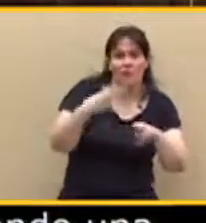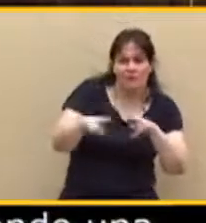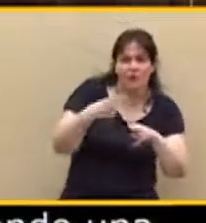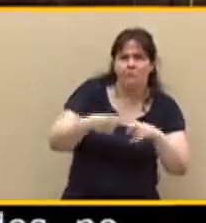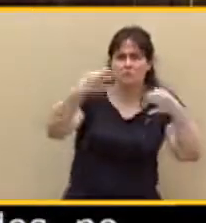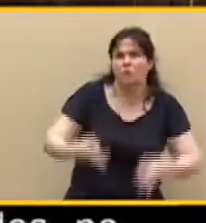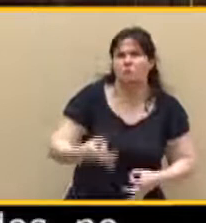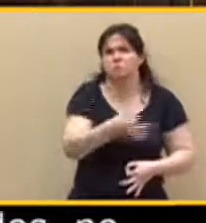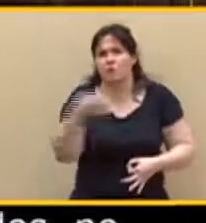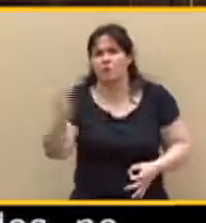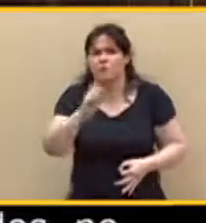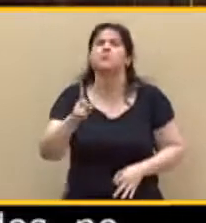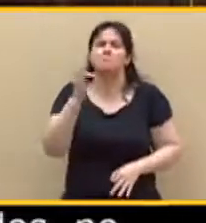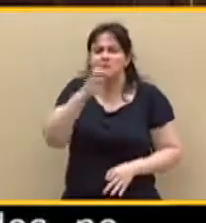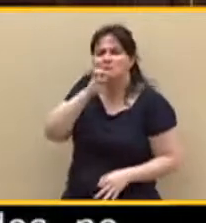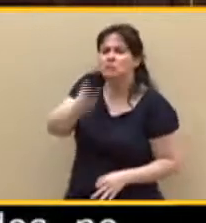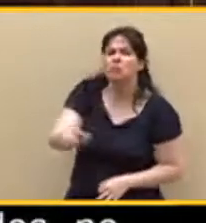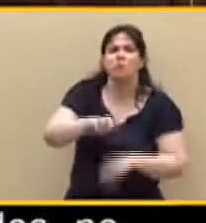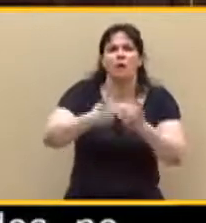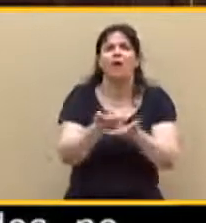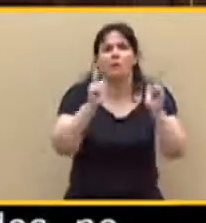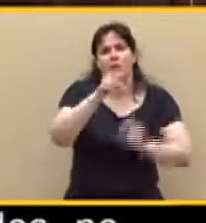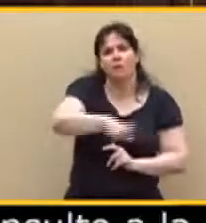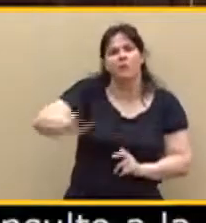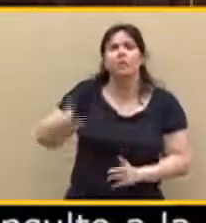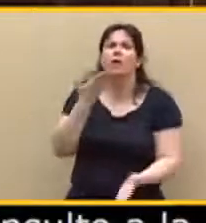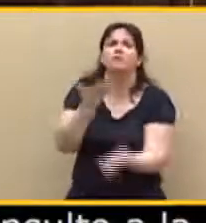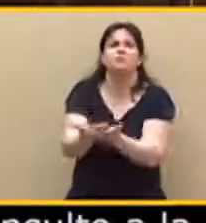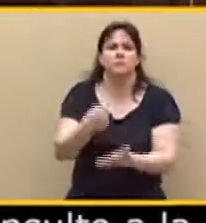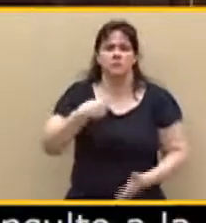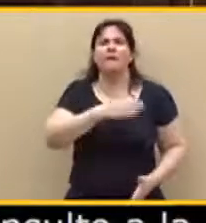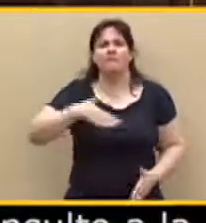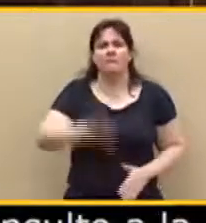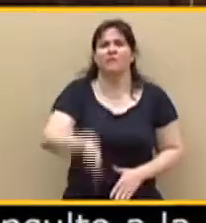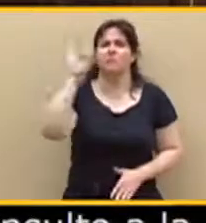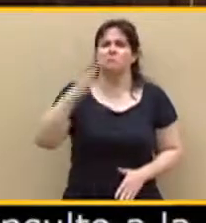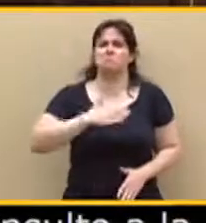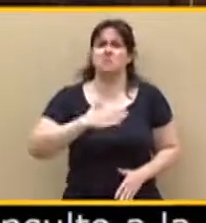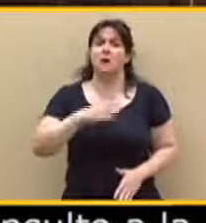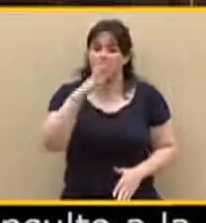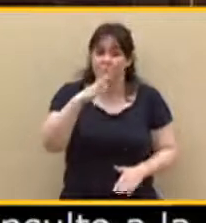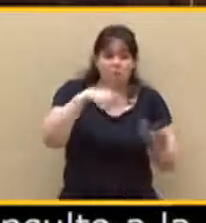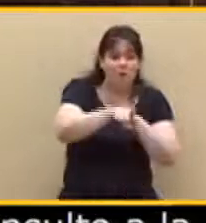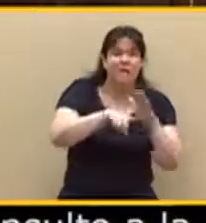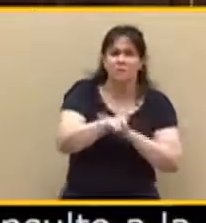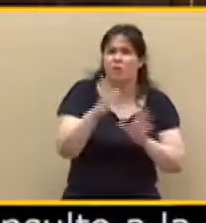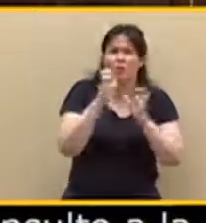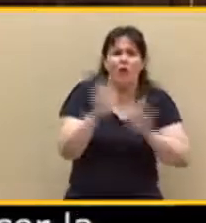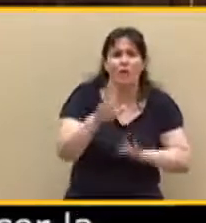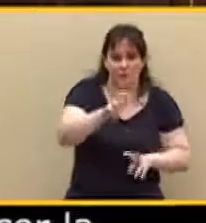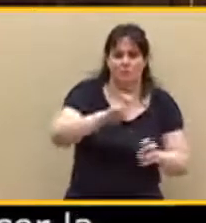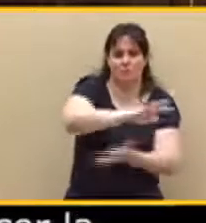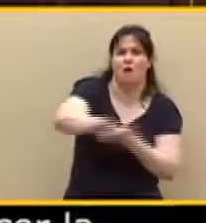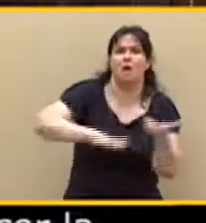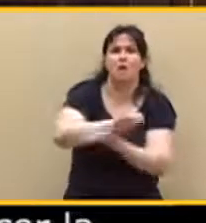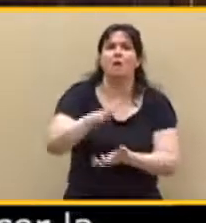y a los ciudadanos que exigen ejercer su soberanía. Por eso su pésima gestión de este conflicto y especialmente su negativa a permitir que